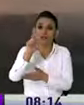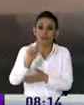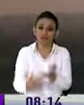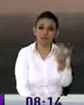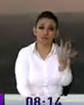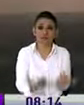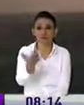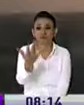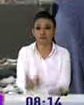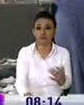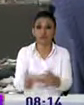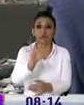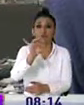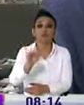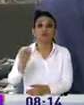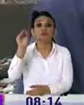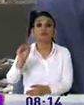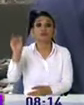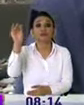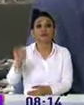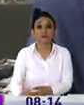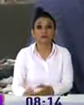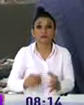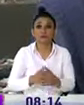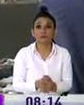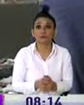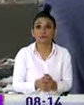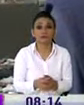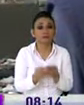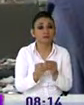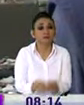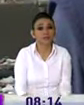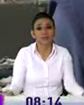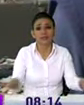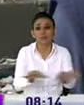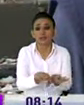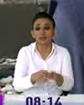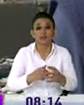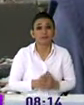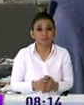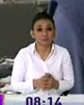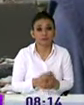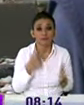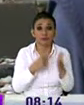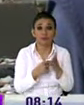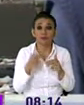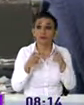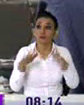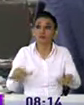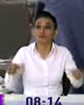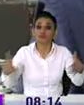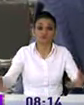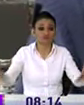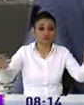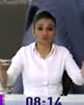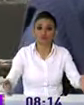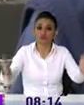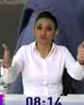en La Recoleta. Se han perdido todos los valores, fundamentalmente la infraestructura